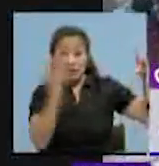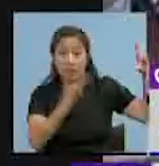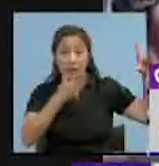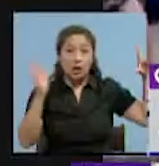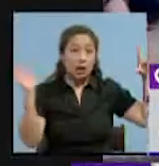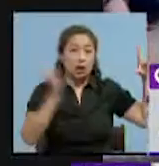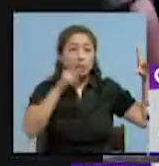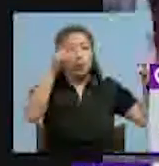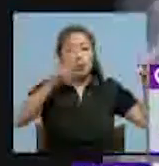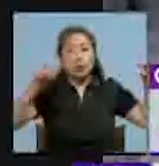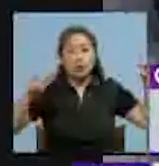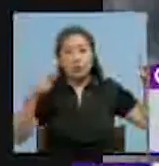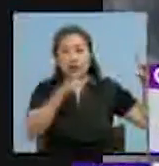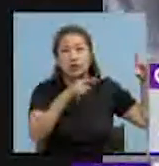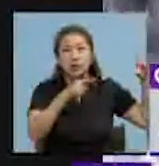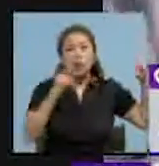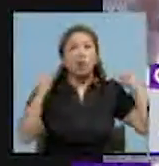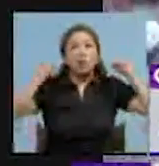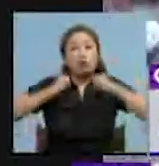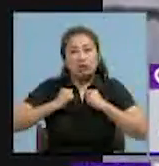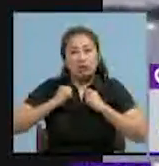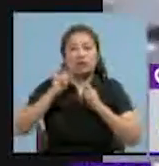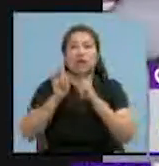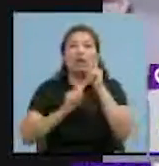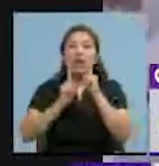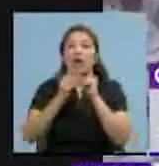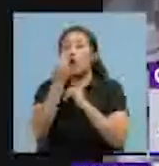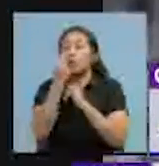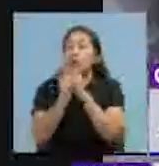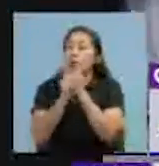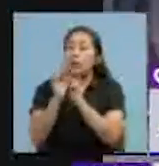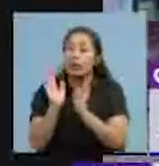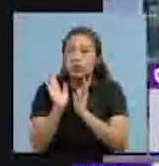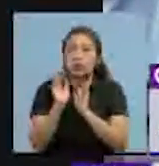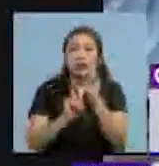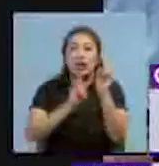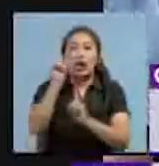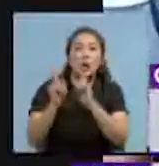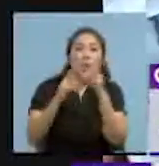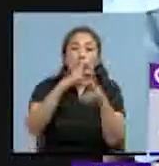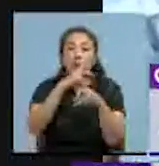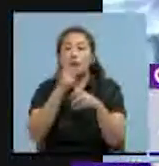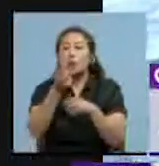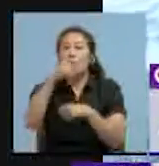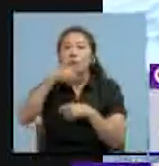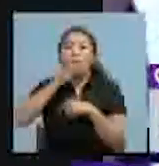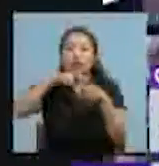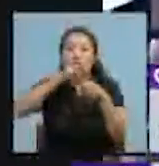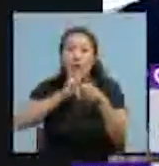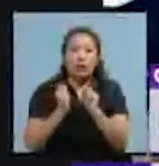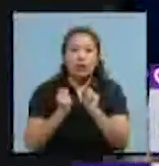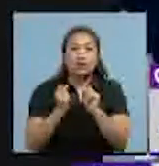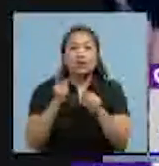todos los chicos ya con sus bolsos, algunos comiendo algo, otros tomando alguna que otra cerveza, tratando